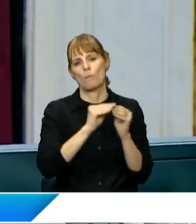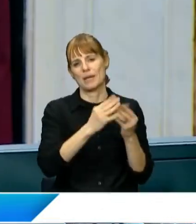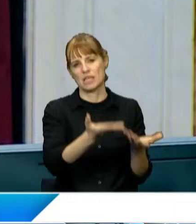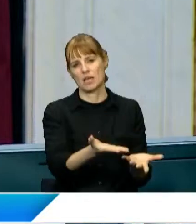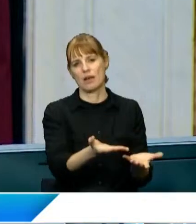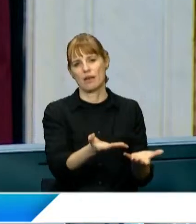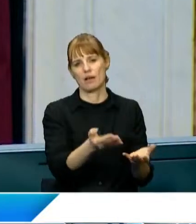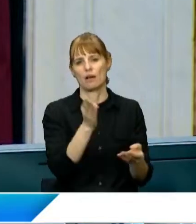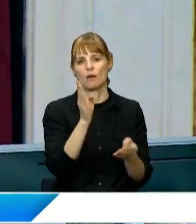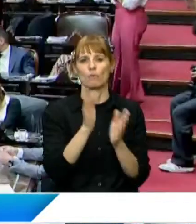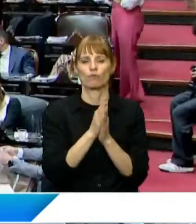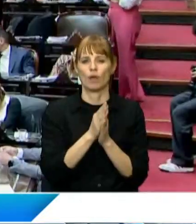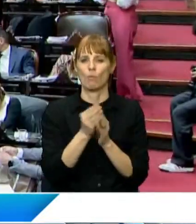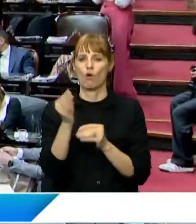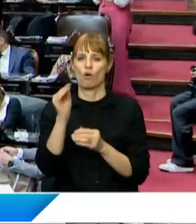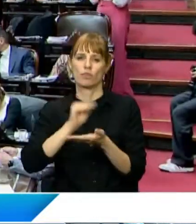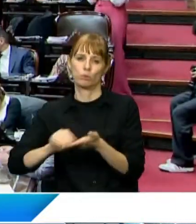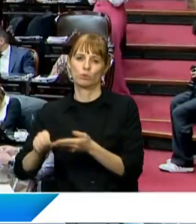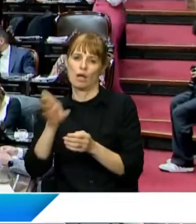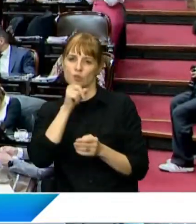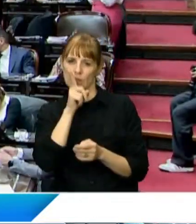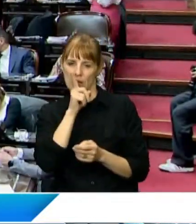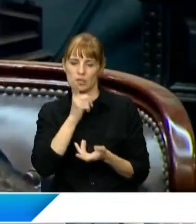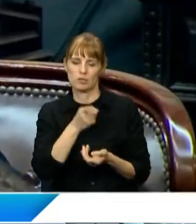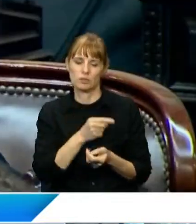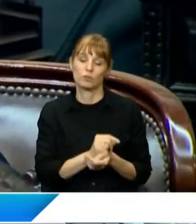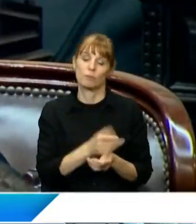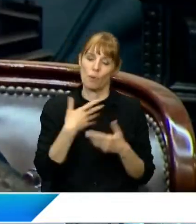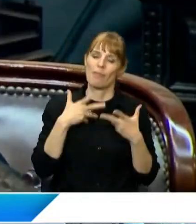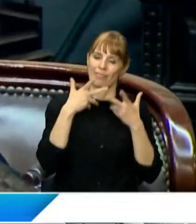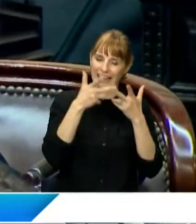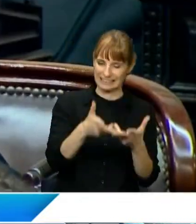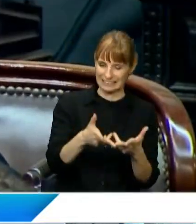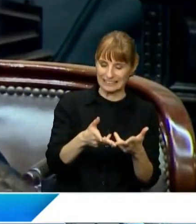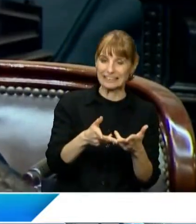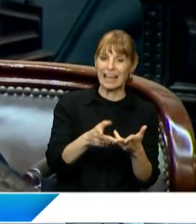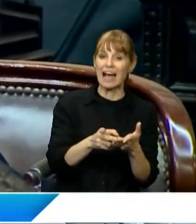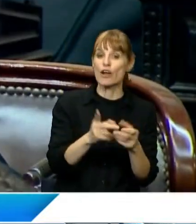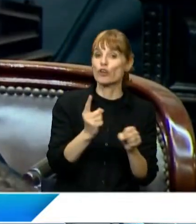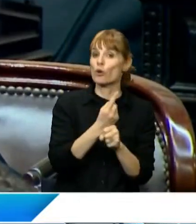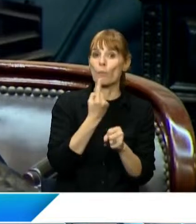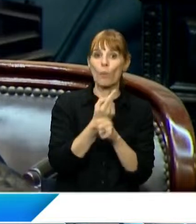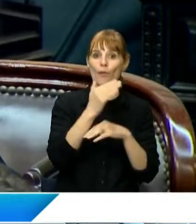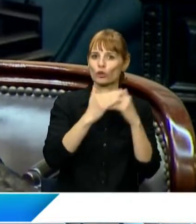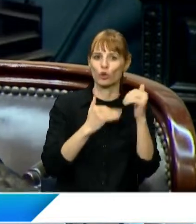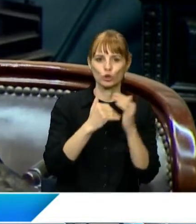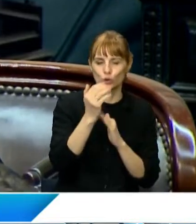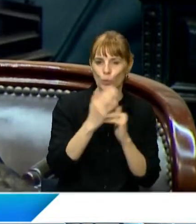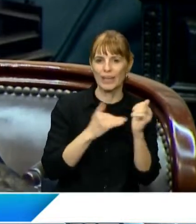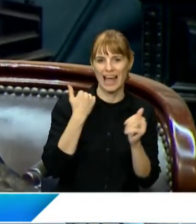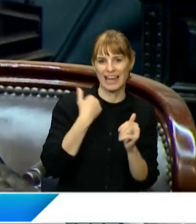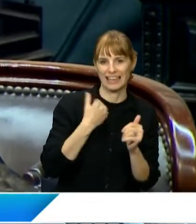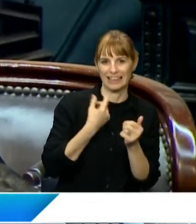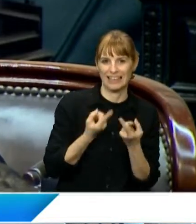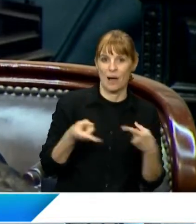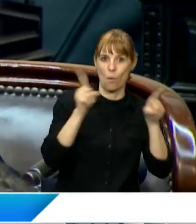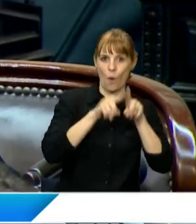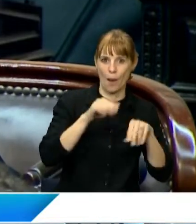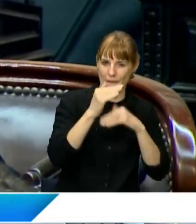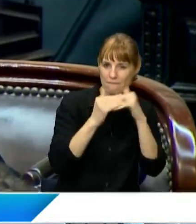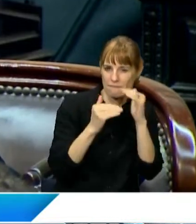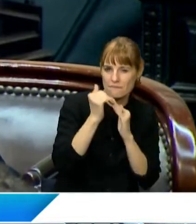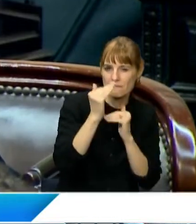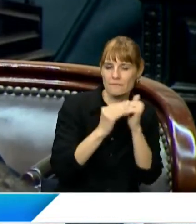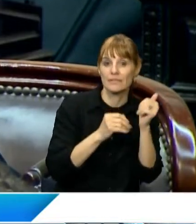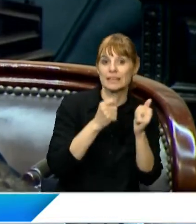favor. Sí, resulta imposible reconstruir la Argentina si no respetamos los acuerdos políticos arribados.